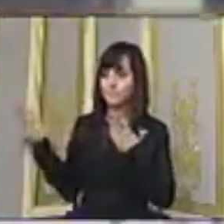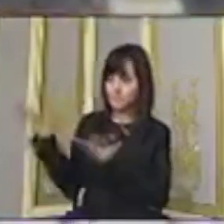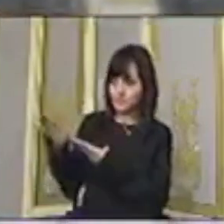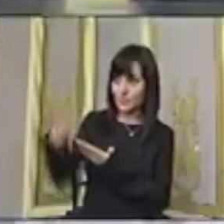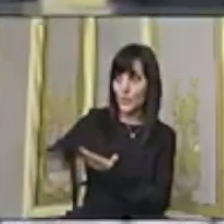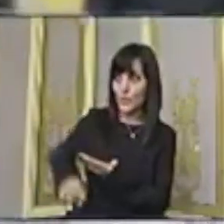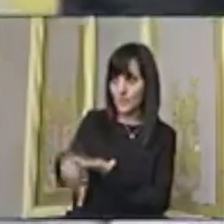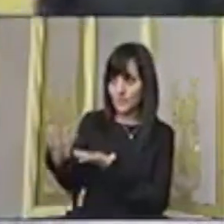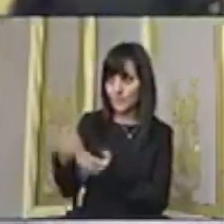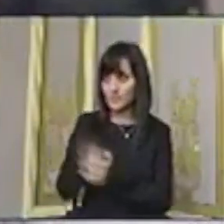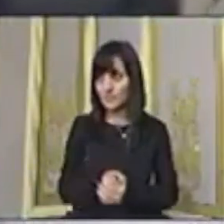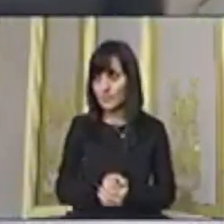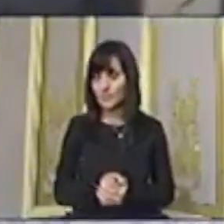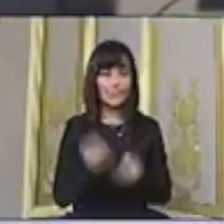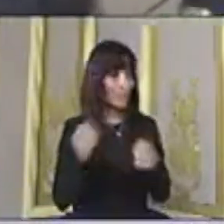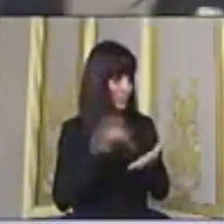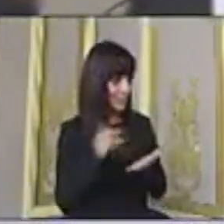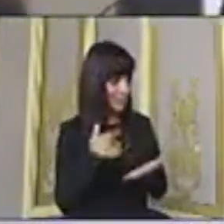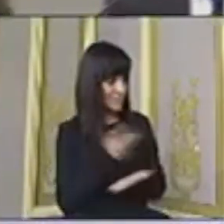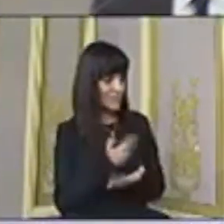gobernador. Muchas gracias.